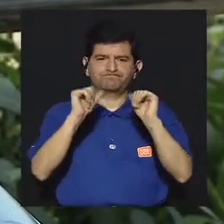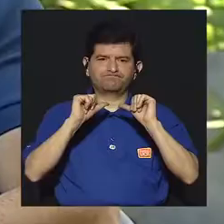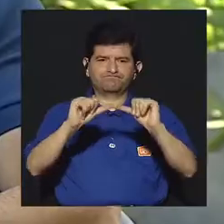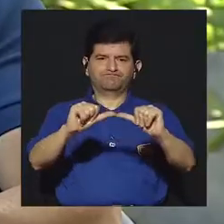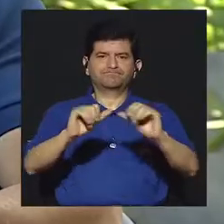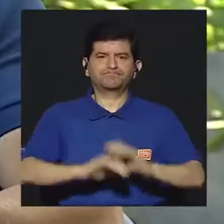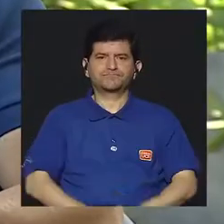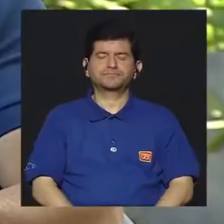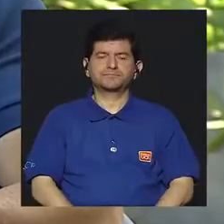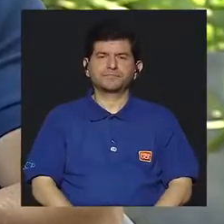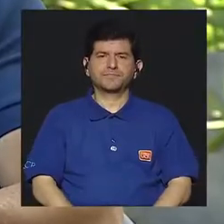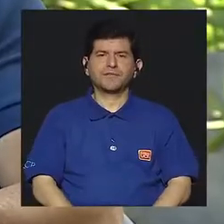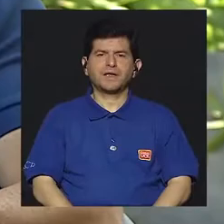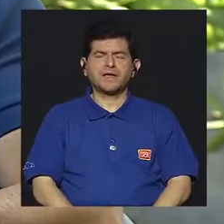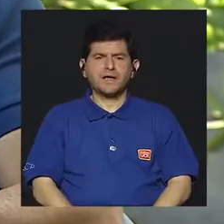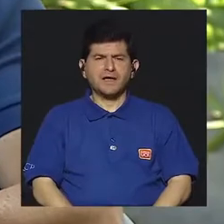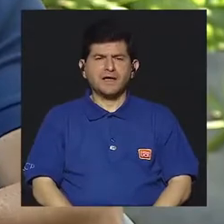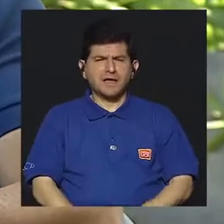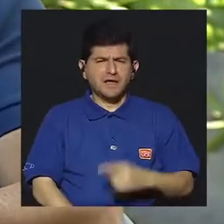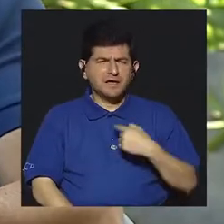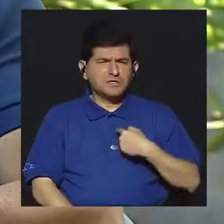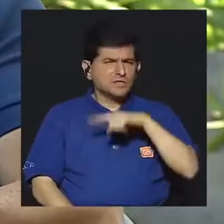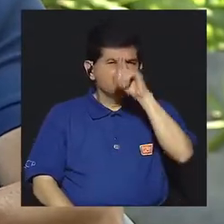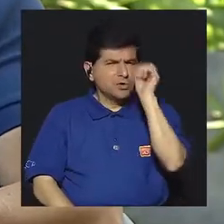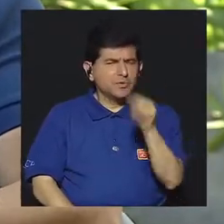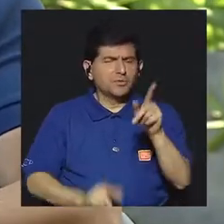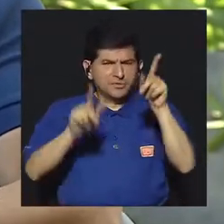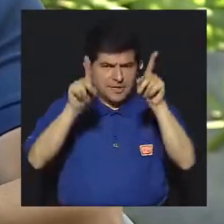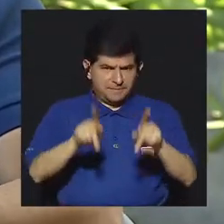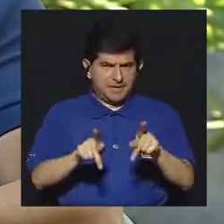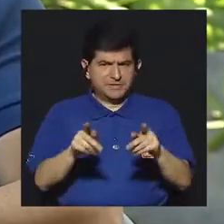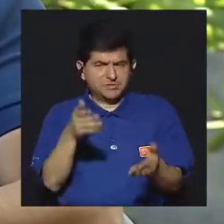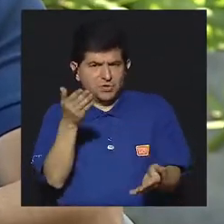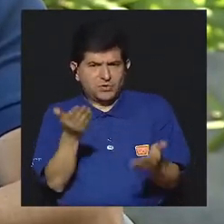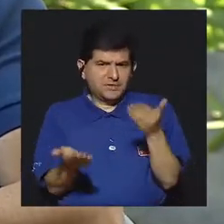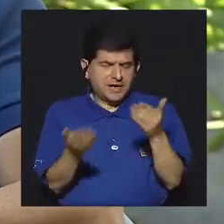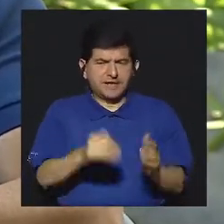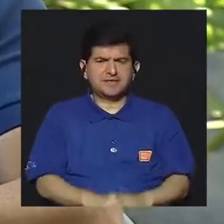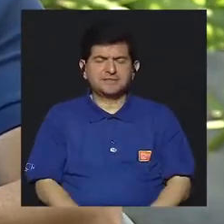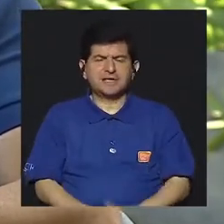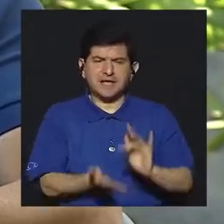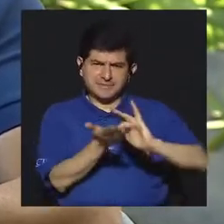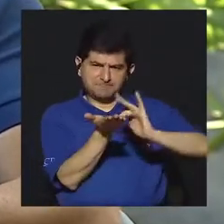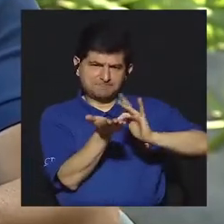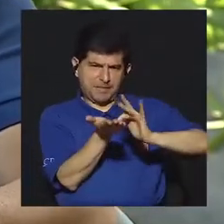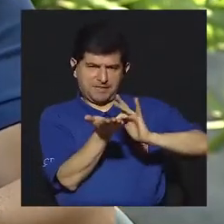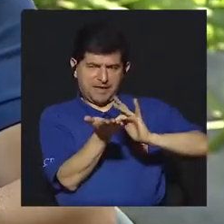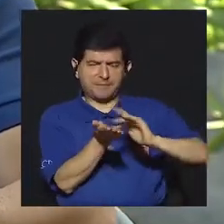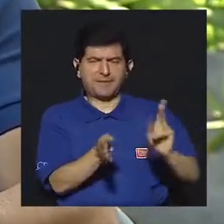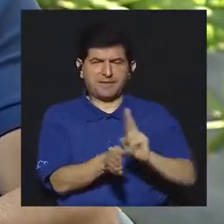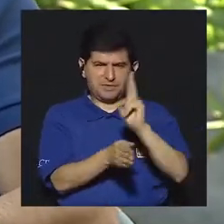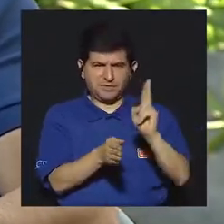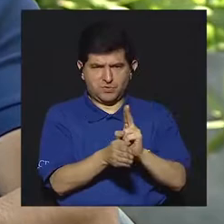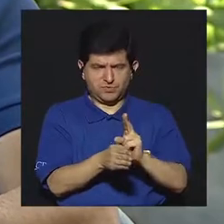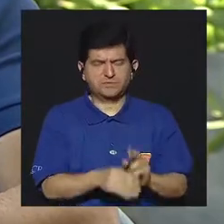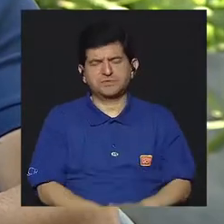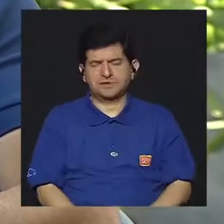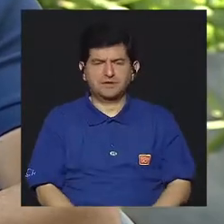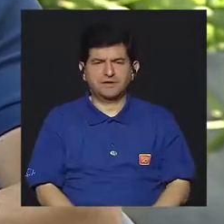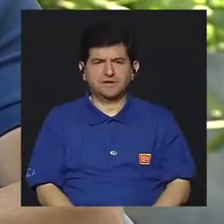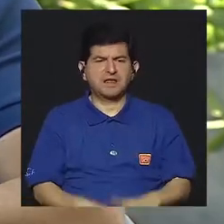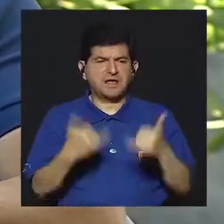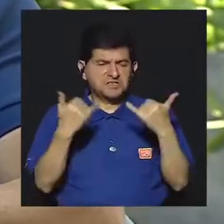seguimiento. En eso yo mi próxima pregunta, si una persona pues está con un medicamento ahí pues que ha venido